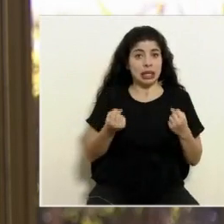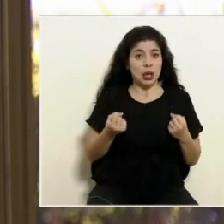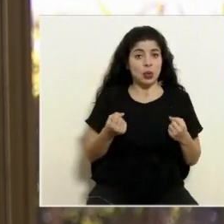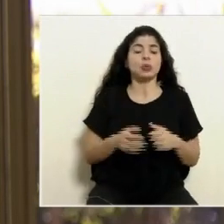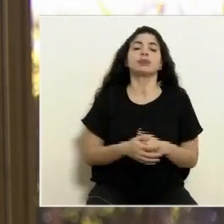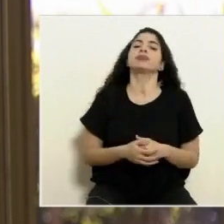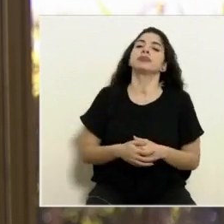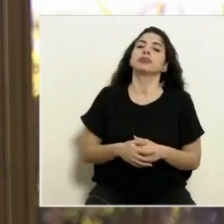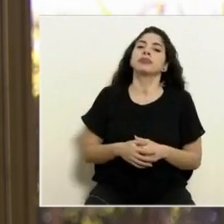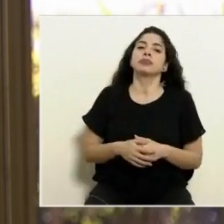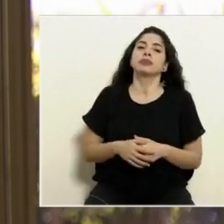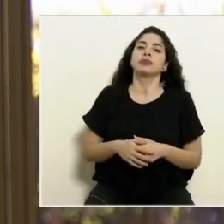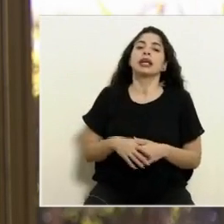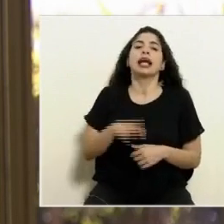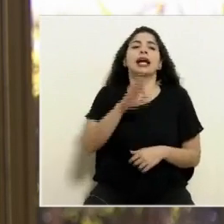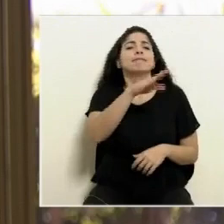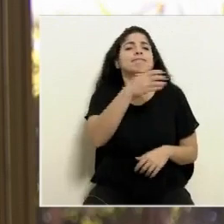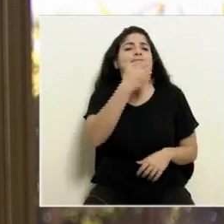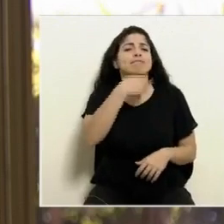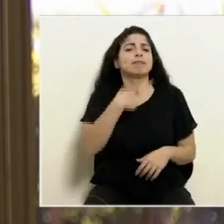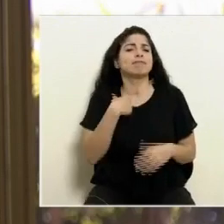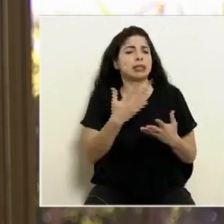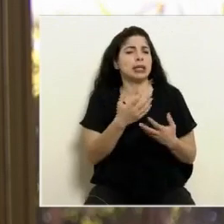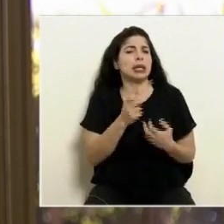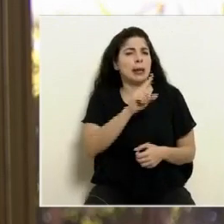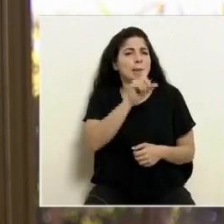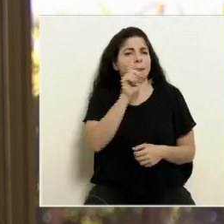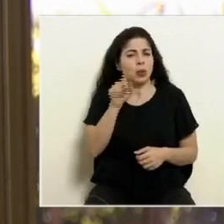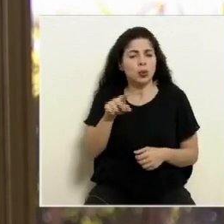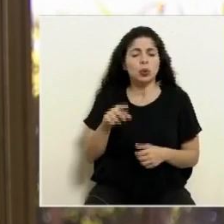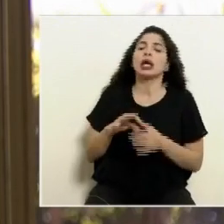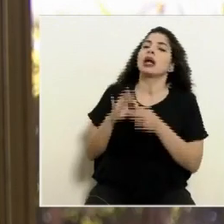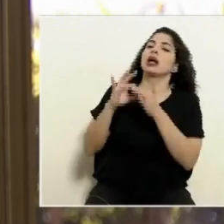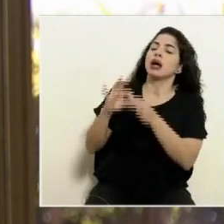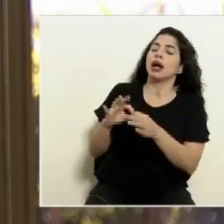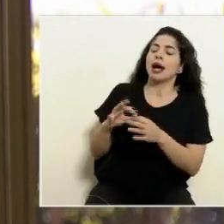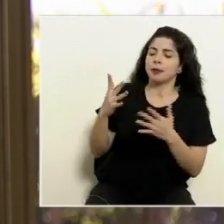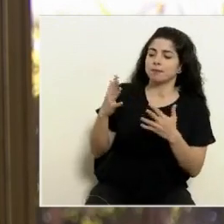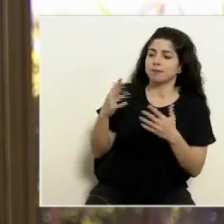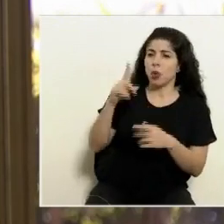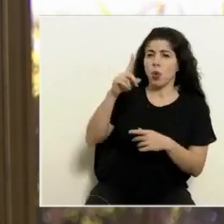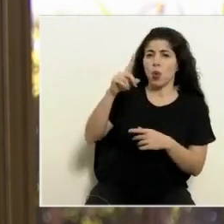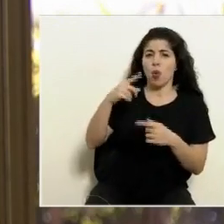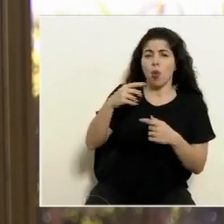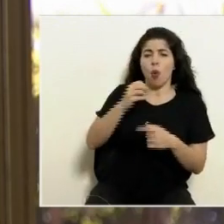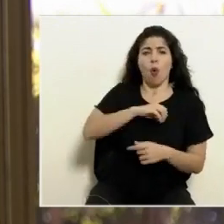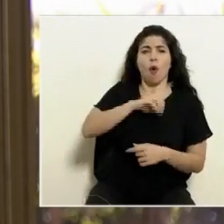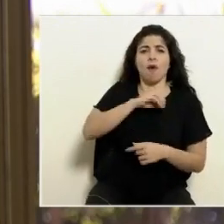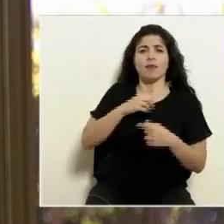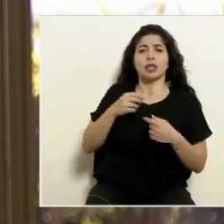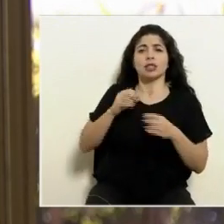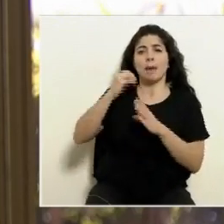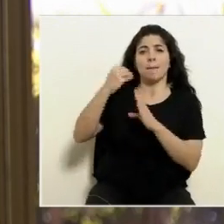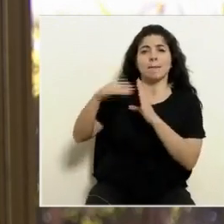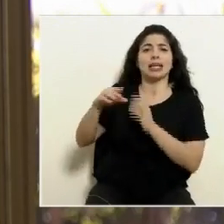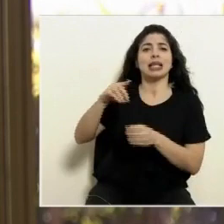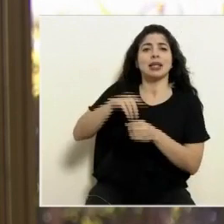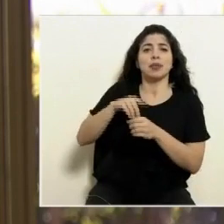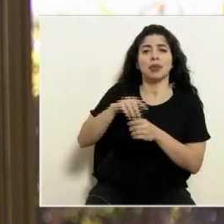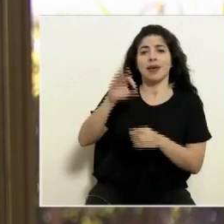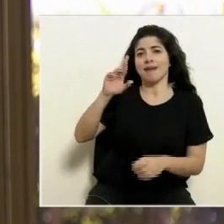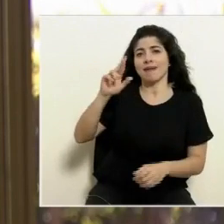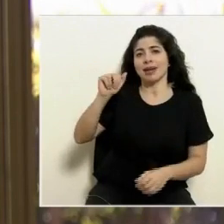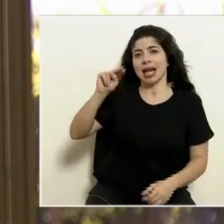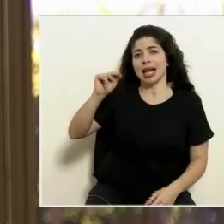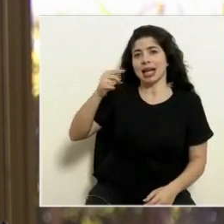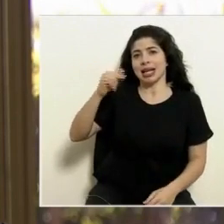Salud. Don Román, yo quería consultarle en relación a un oficio que manda la diputada Franji Nicolás sobre